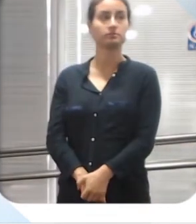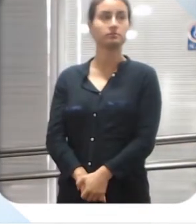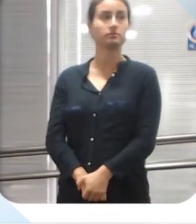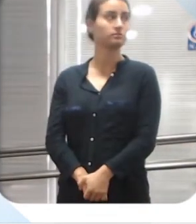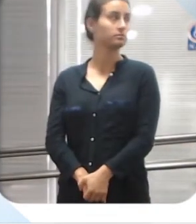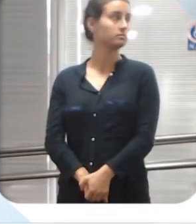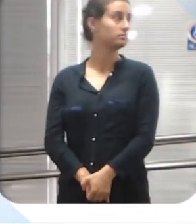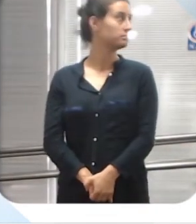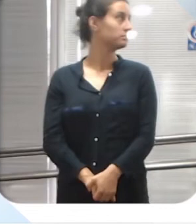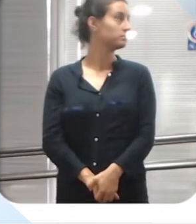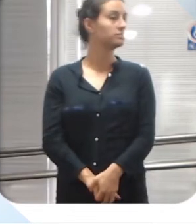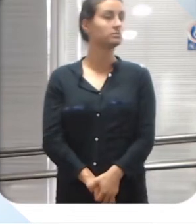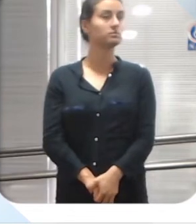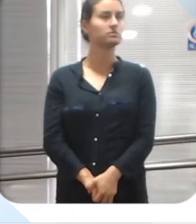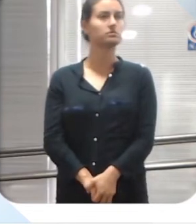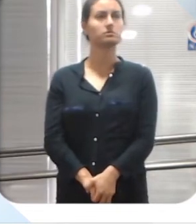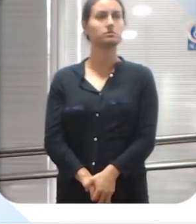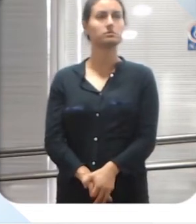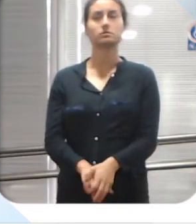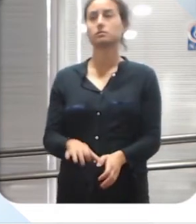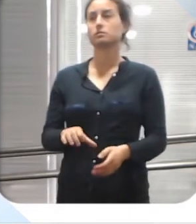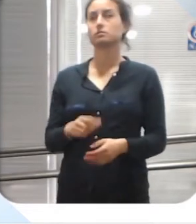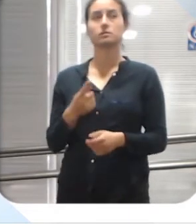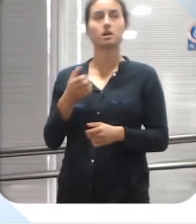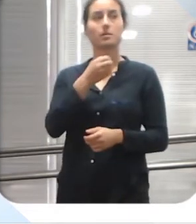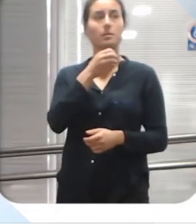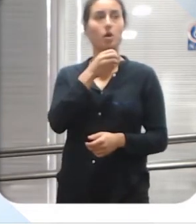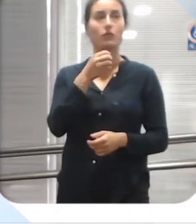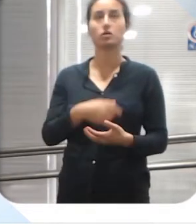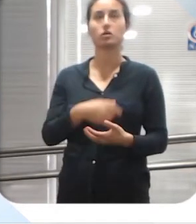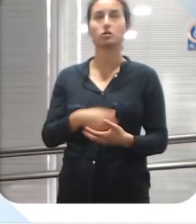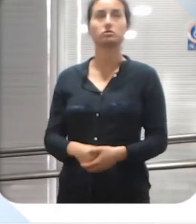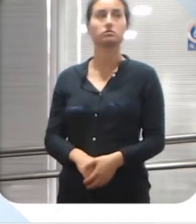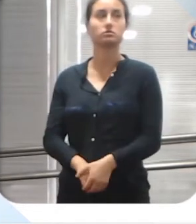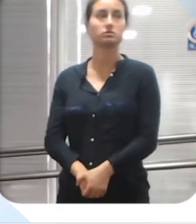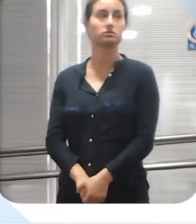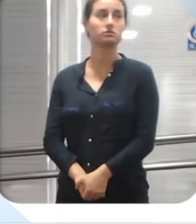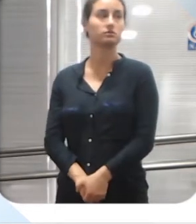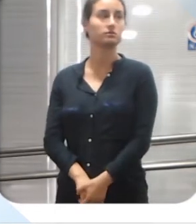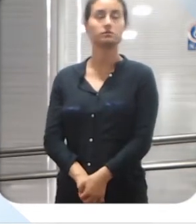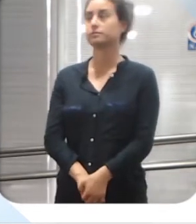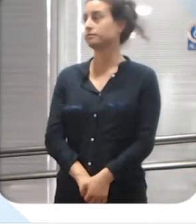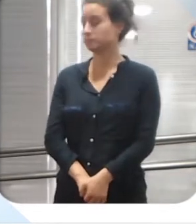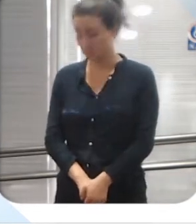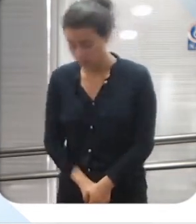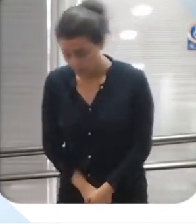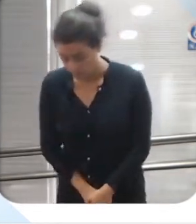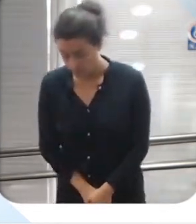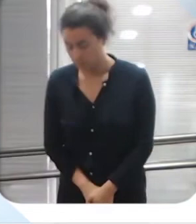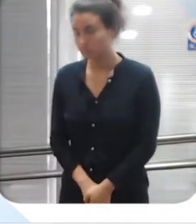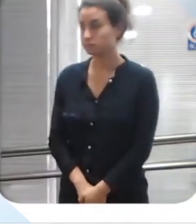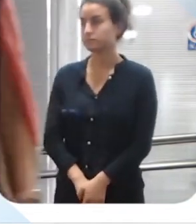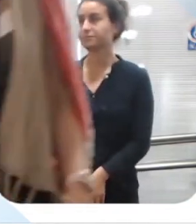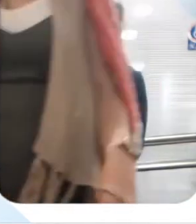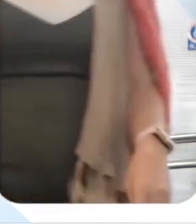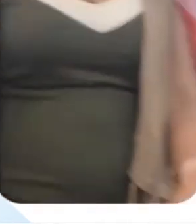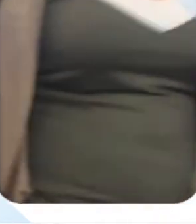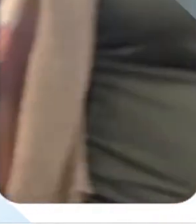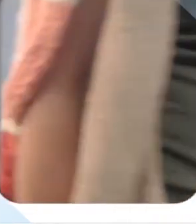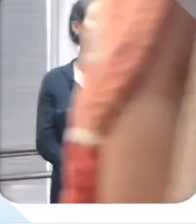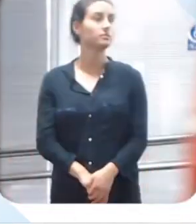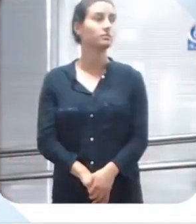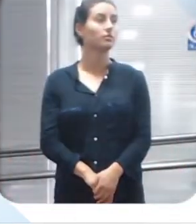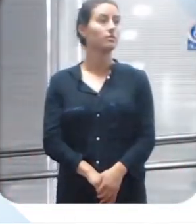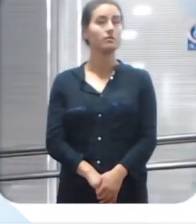Por allí, Susana, si le alcanzas el micrófono. Ah. Ese también está. Acá en el